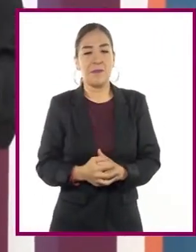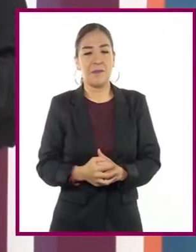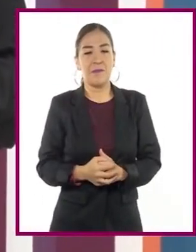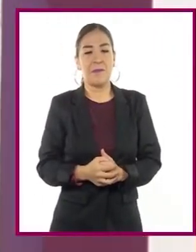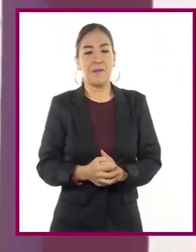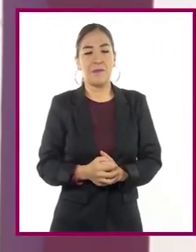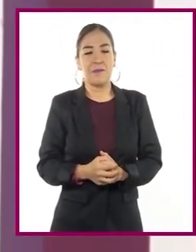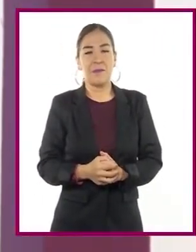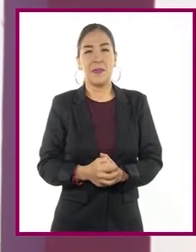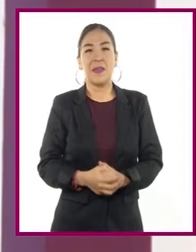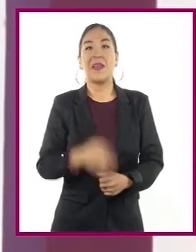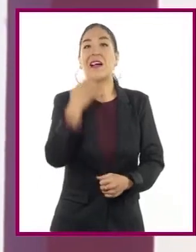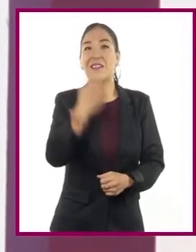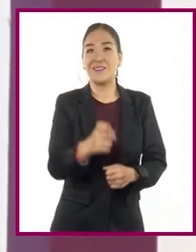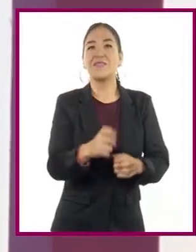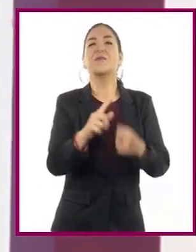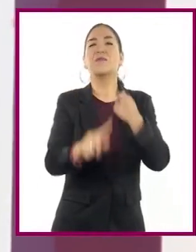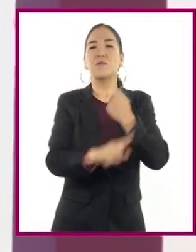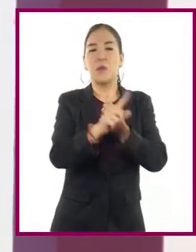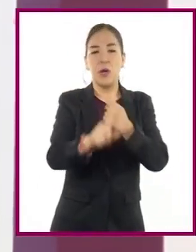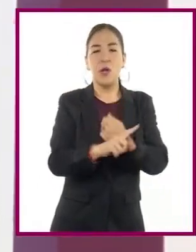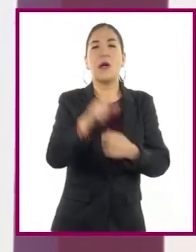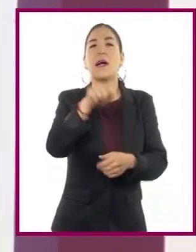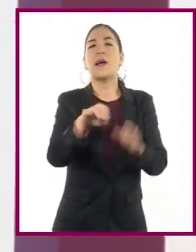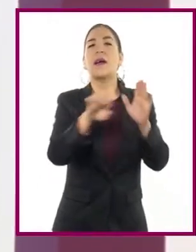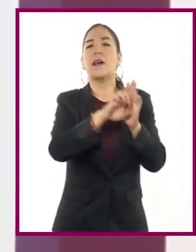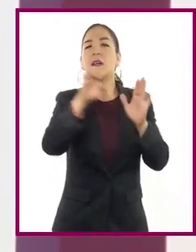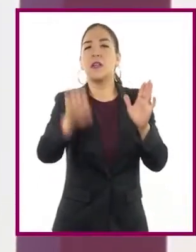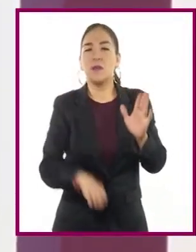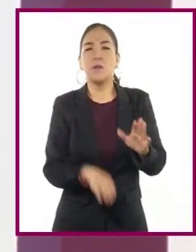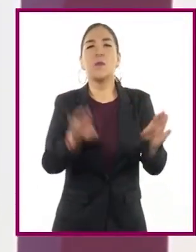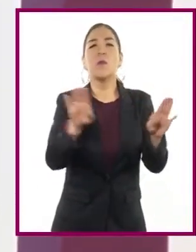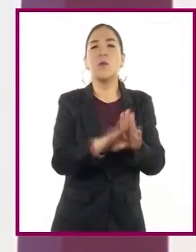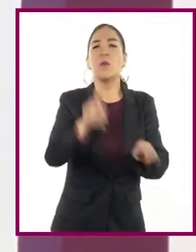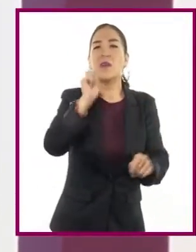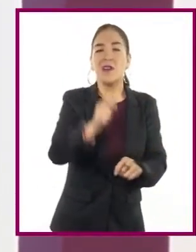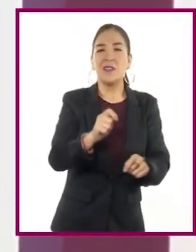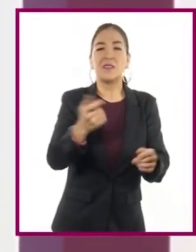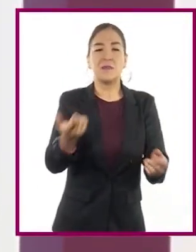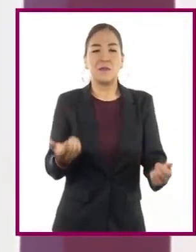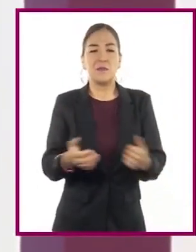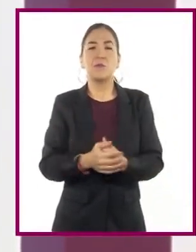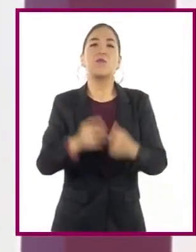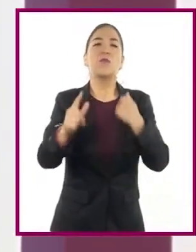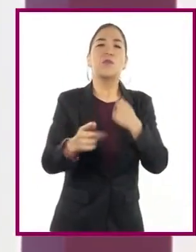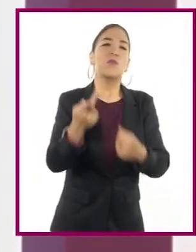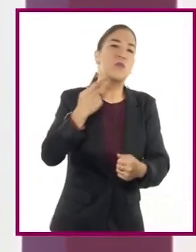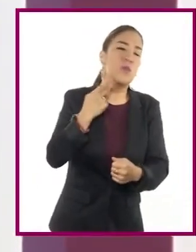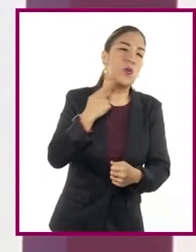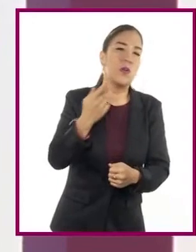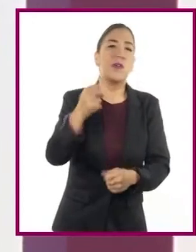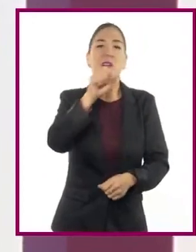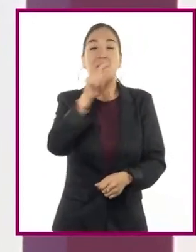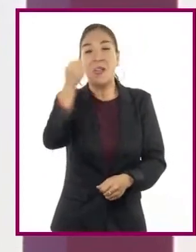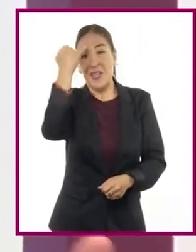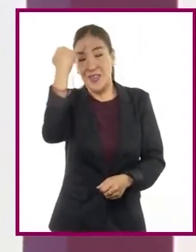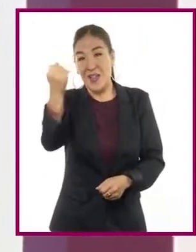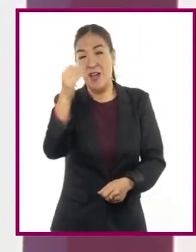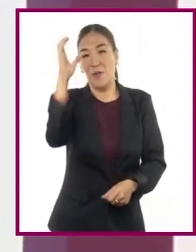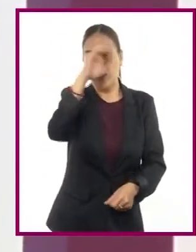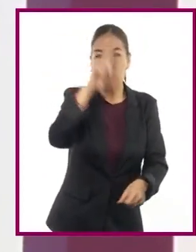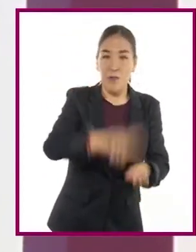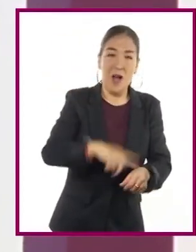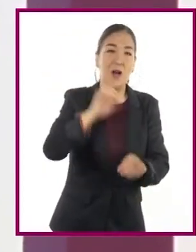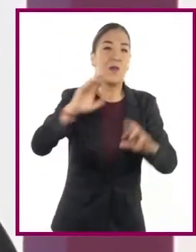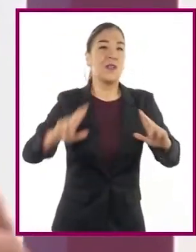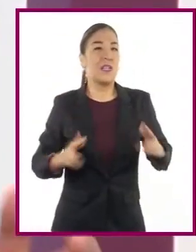humanidad. Algunos ejemplos al respecto son la persecución por motivos políticos o ideológicos, la